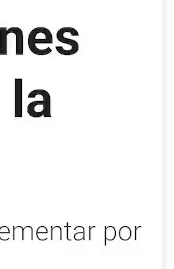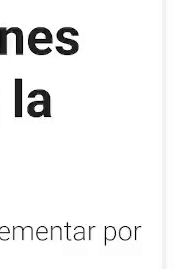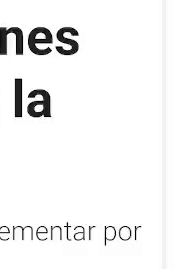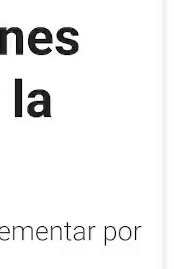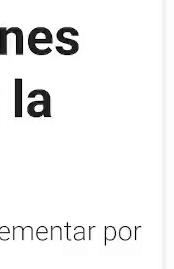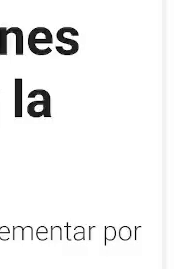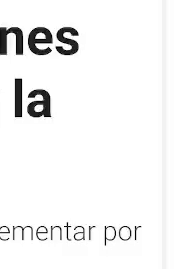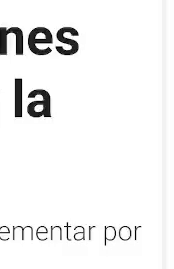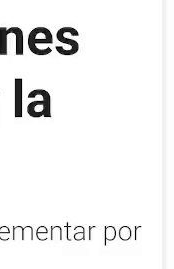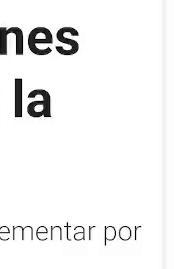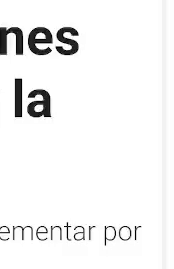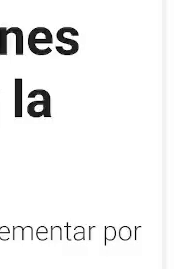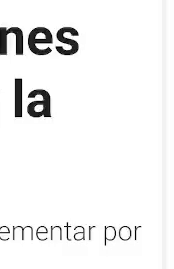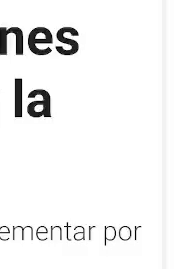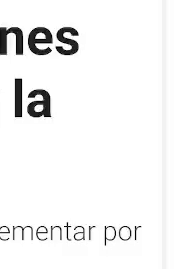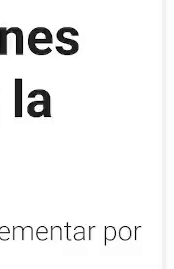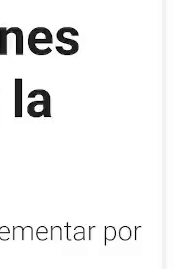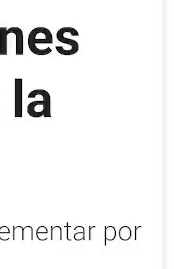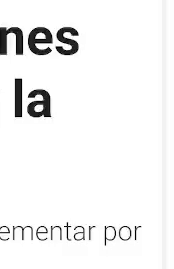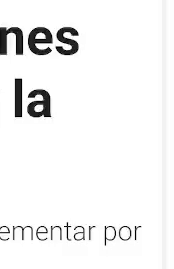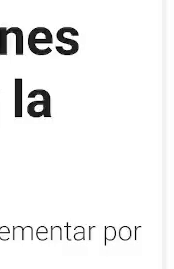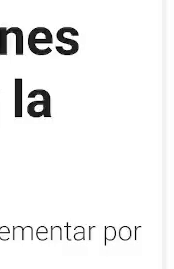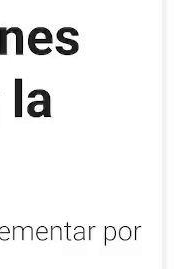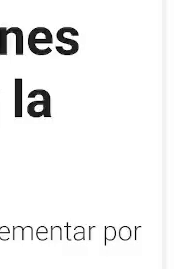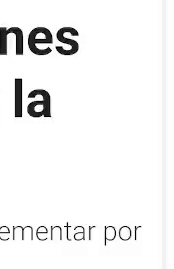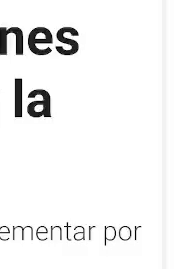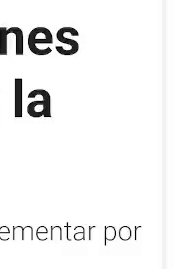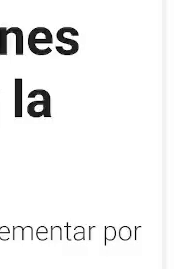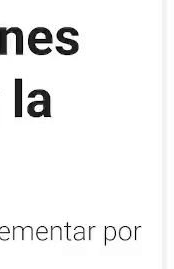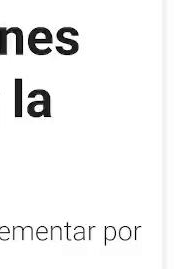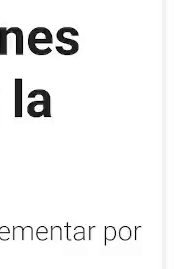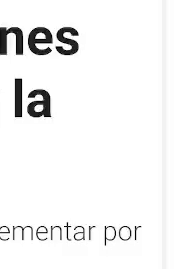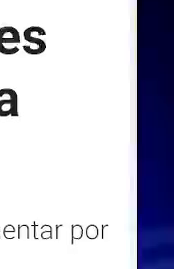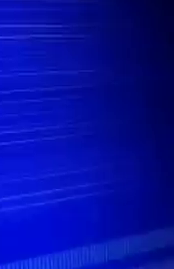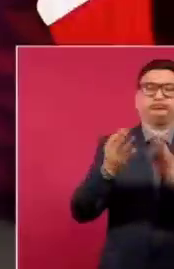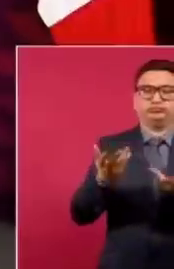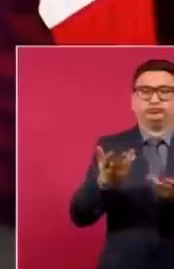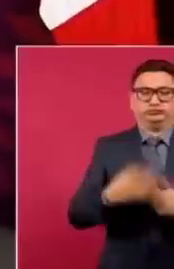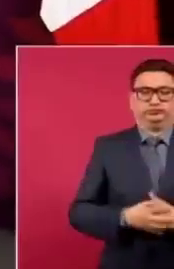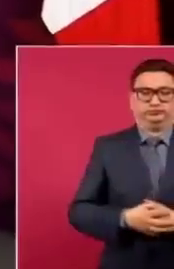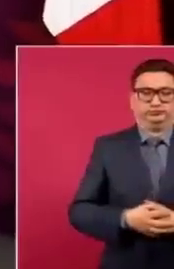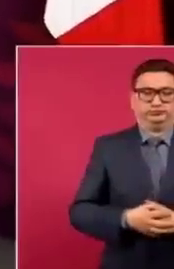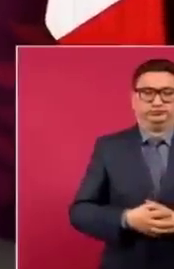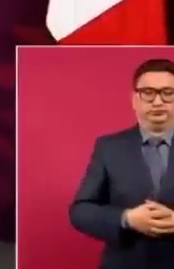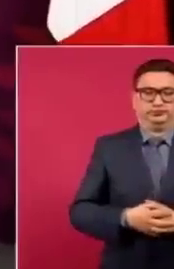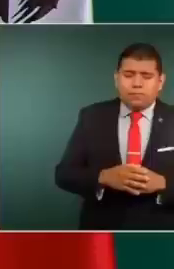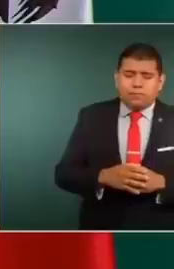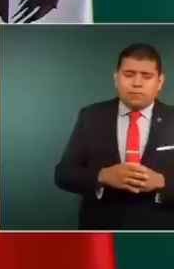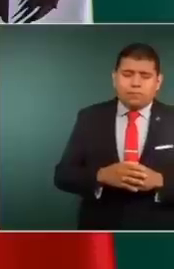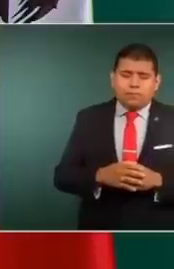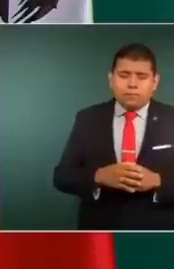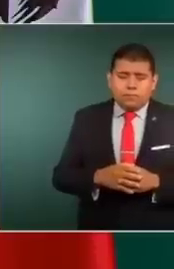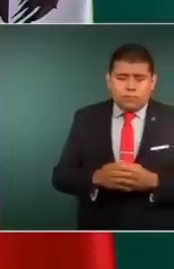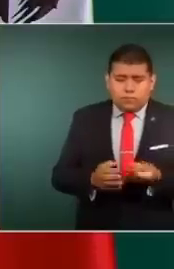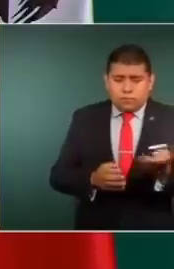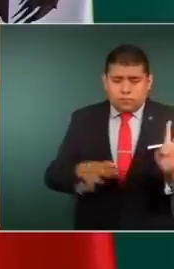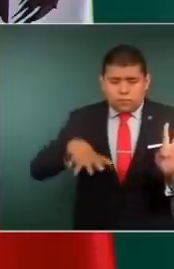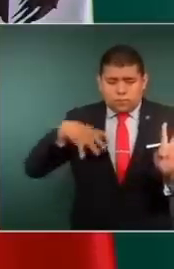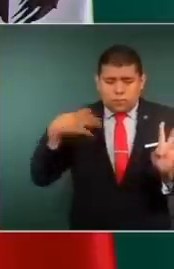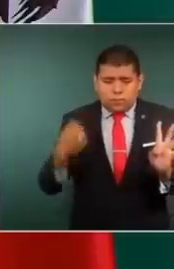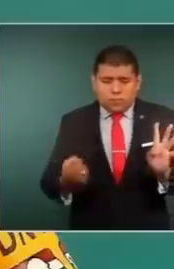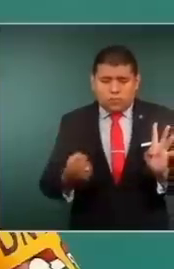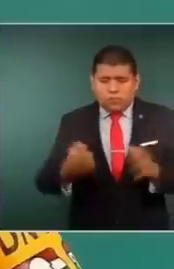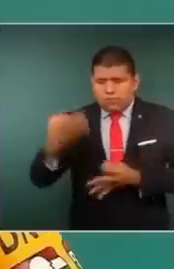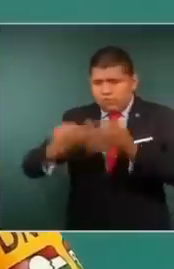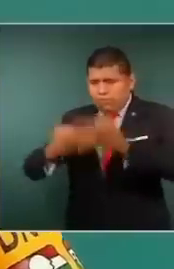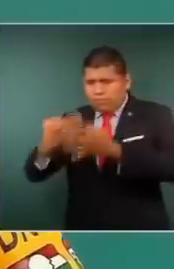El día de ayer, para que vean que son 3 días consecutivos, salió otro reportaje. Este en contra de Luis